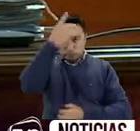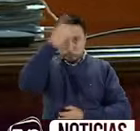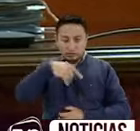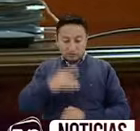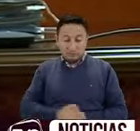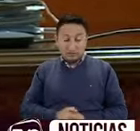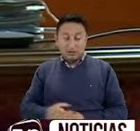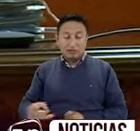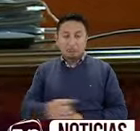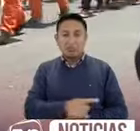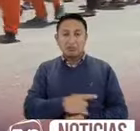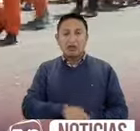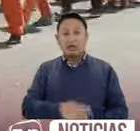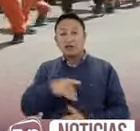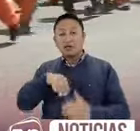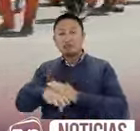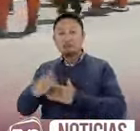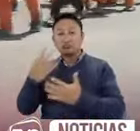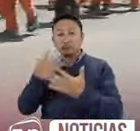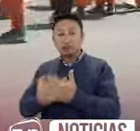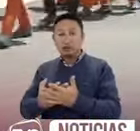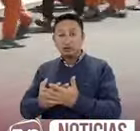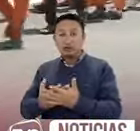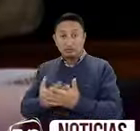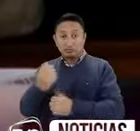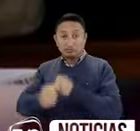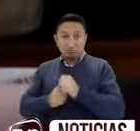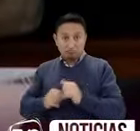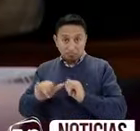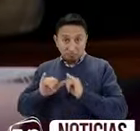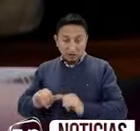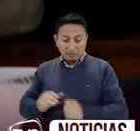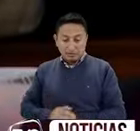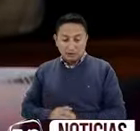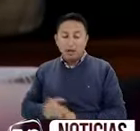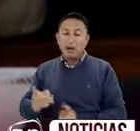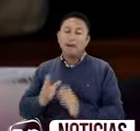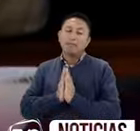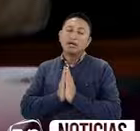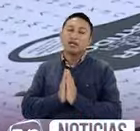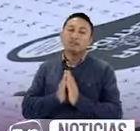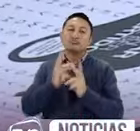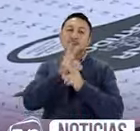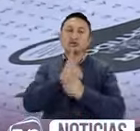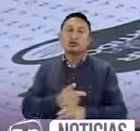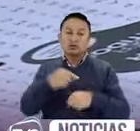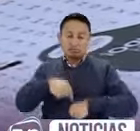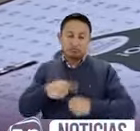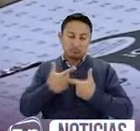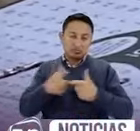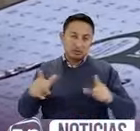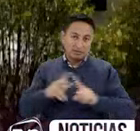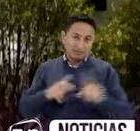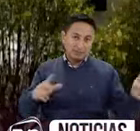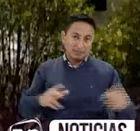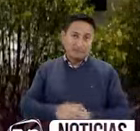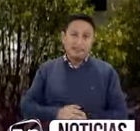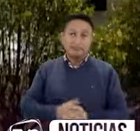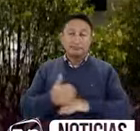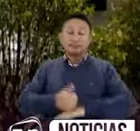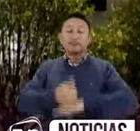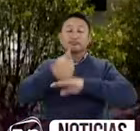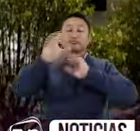justicia y están en las cárceles cumpliendo su pena presenten medidas cautelares para salir en libertad la corte